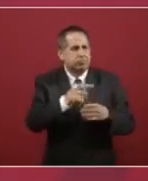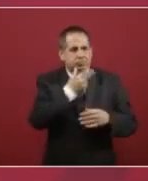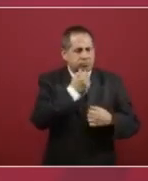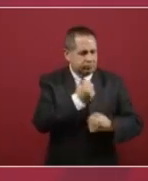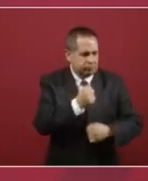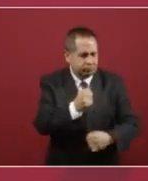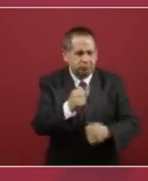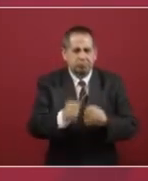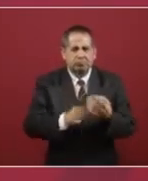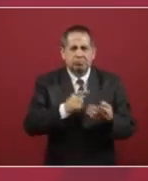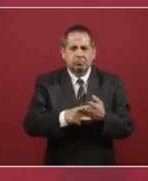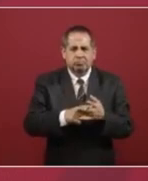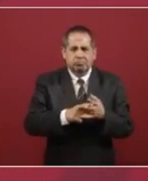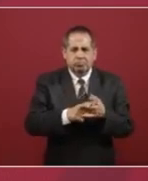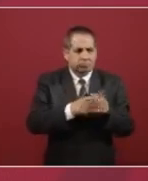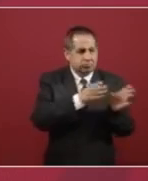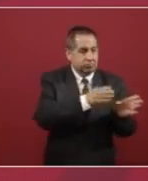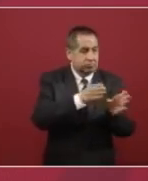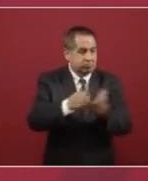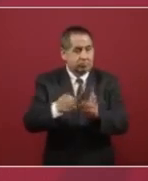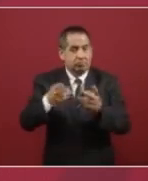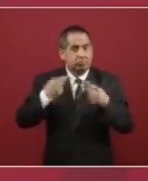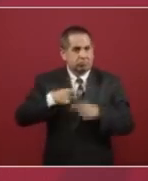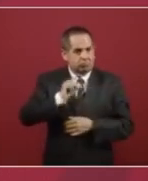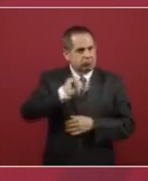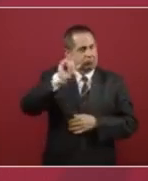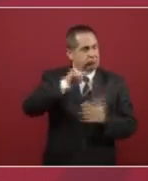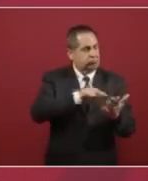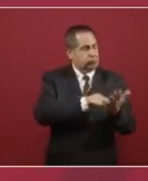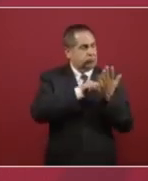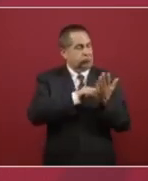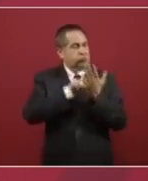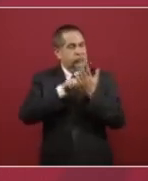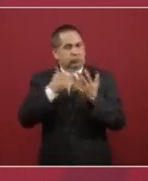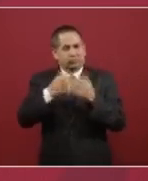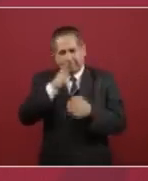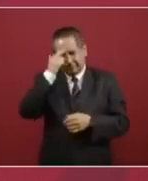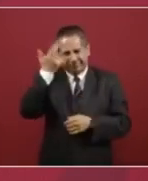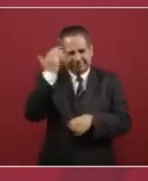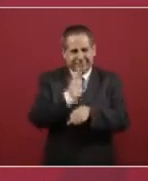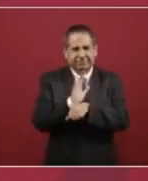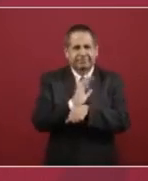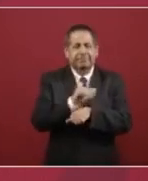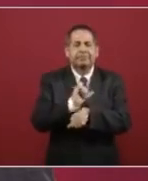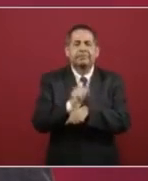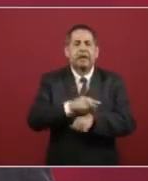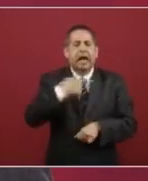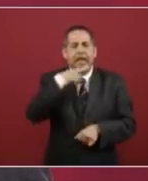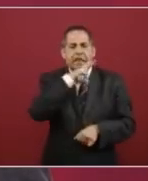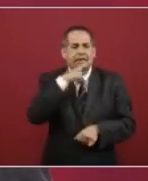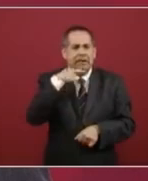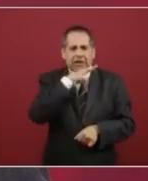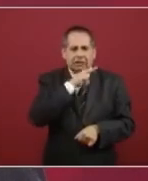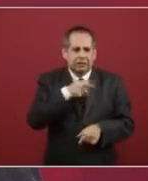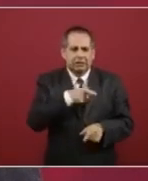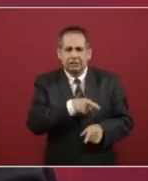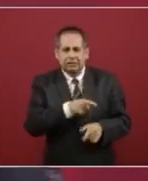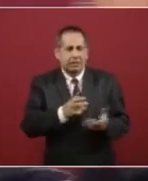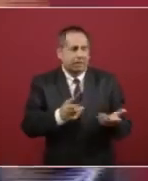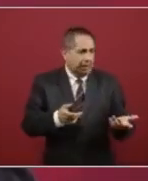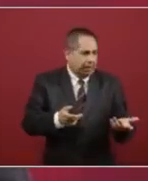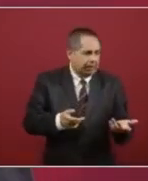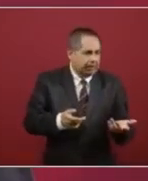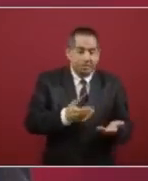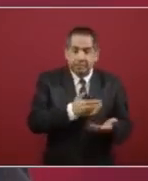barrendero, no eran servidores públicos ejemplares, que se les respetaba, y llegan